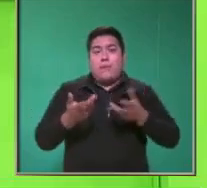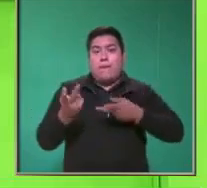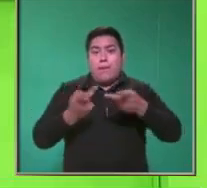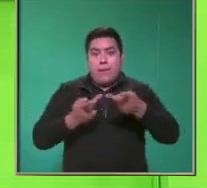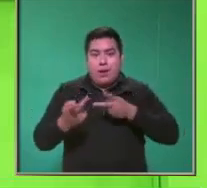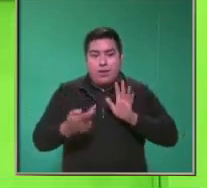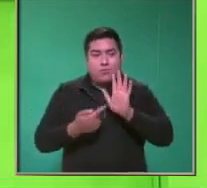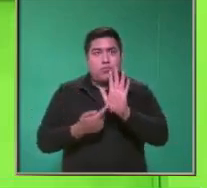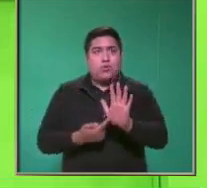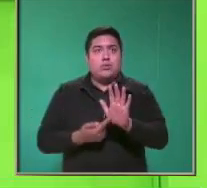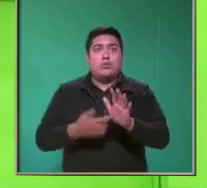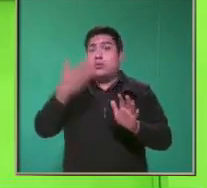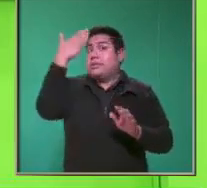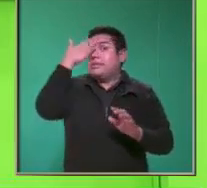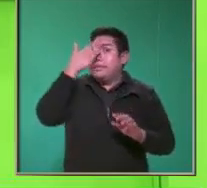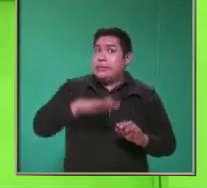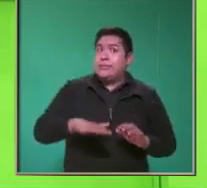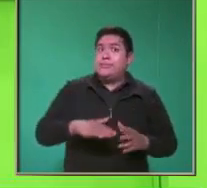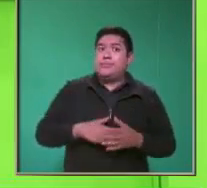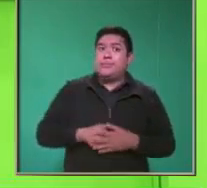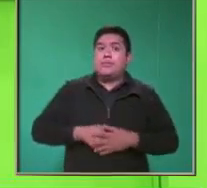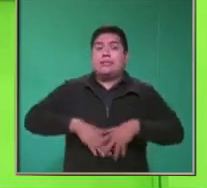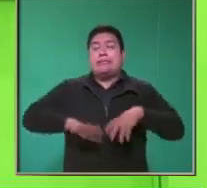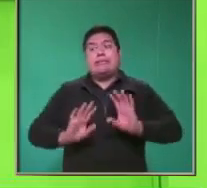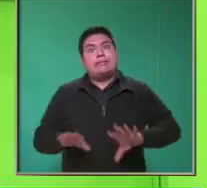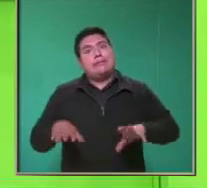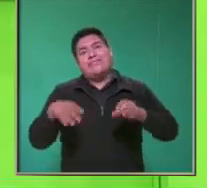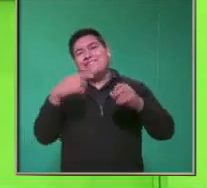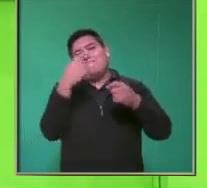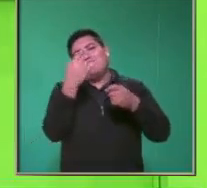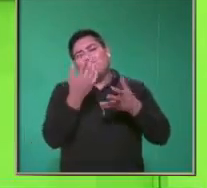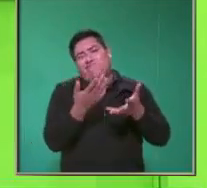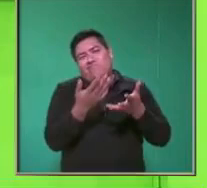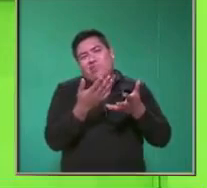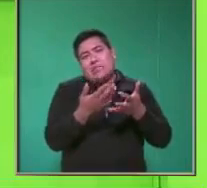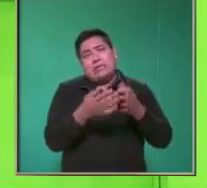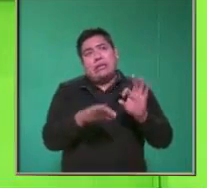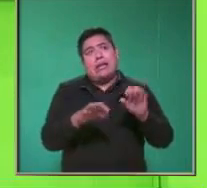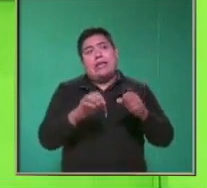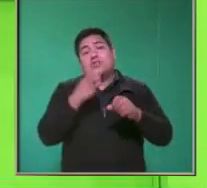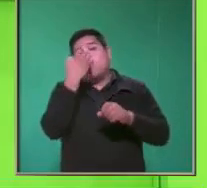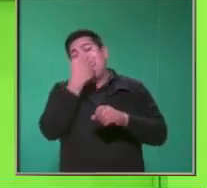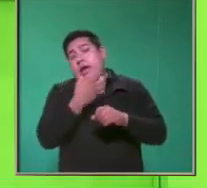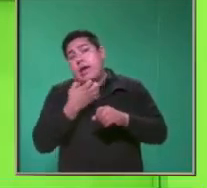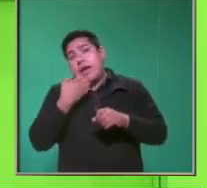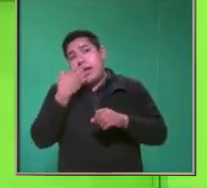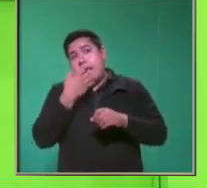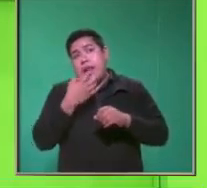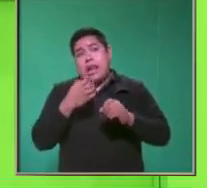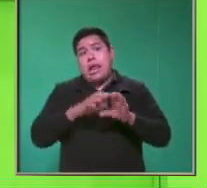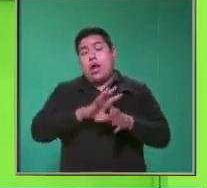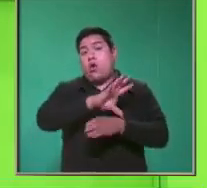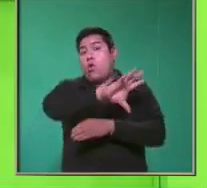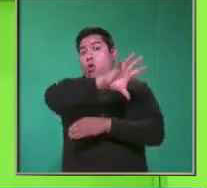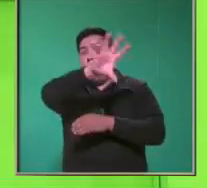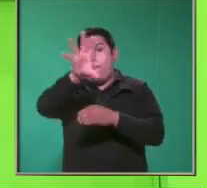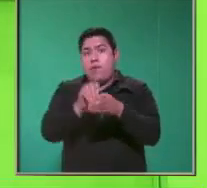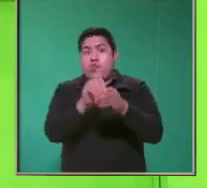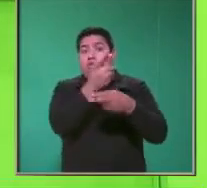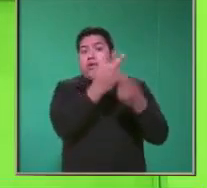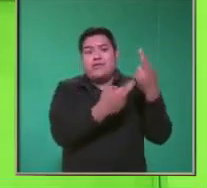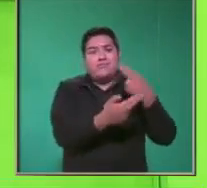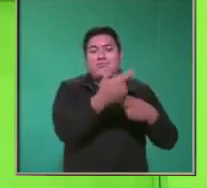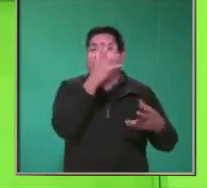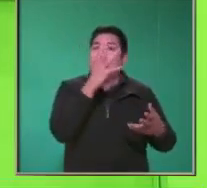parados. Sabemos bien que todavía las condiciones no están como para estar en la escuela de tiempo completo. En algunos